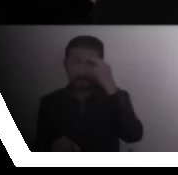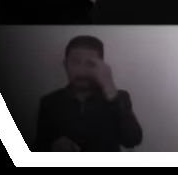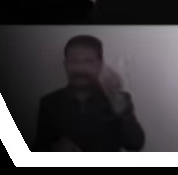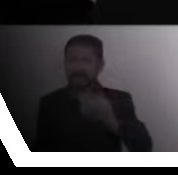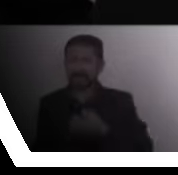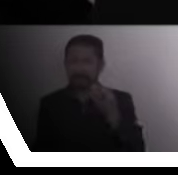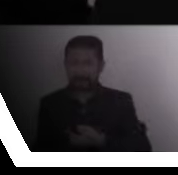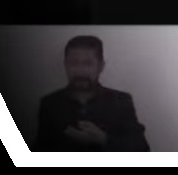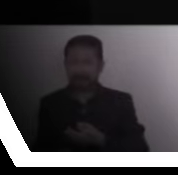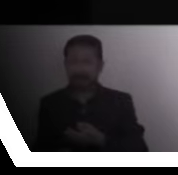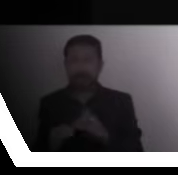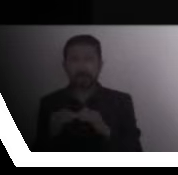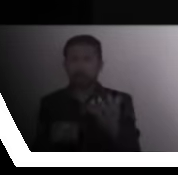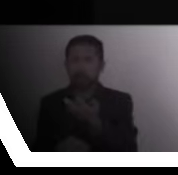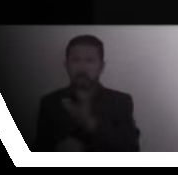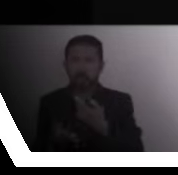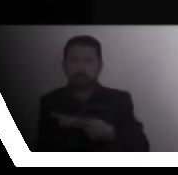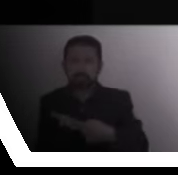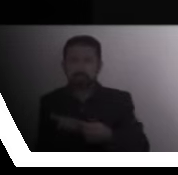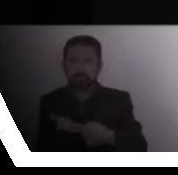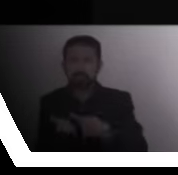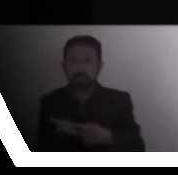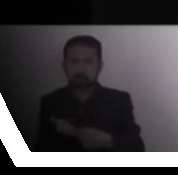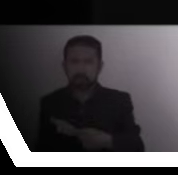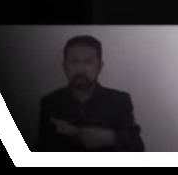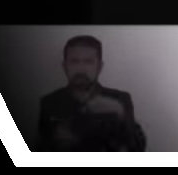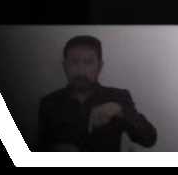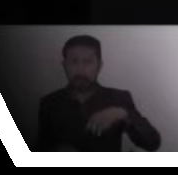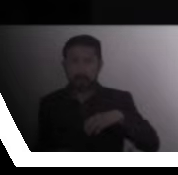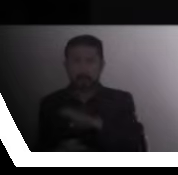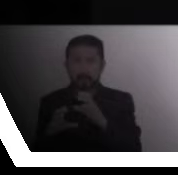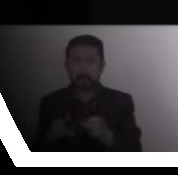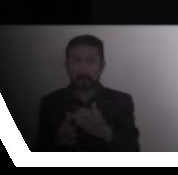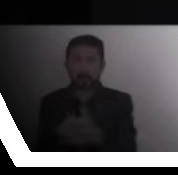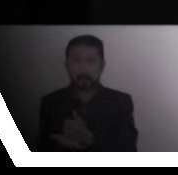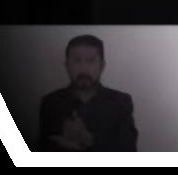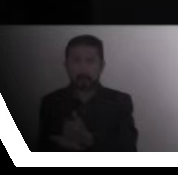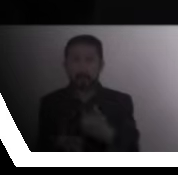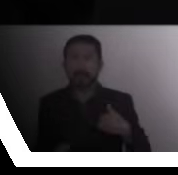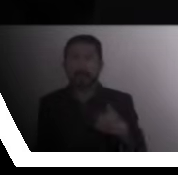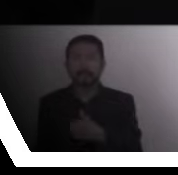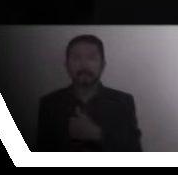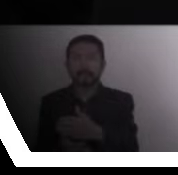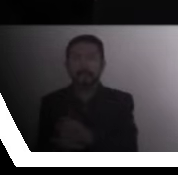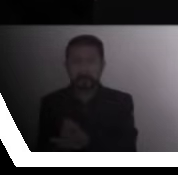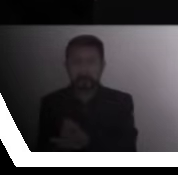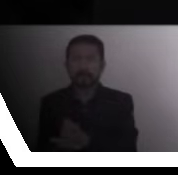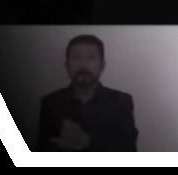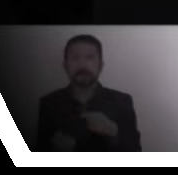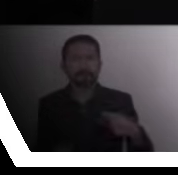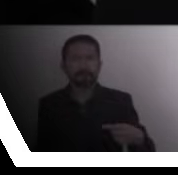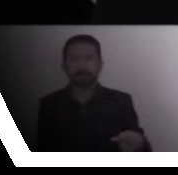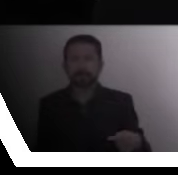necesaria y todas son discutidas en el seno de esta comisión de Hacienda el Ministerio de de Hacienda siempre